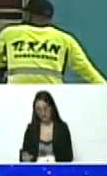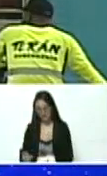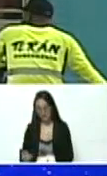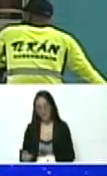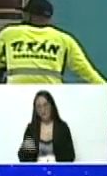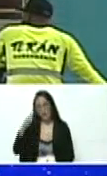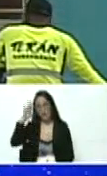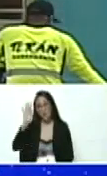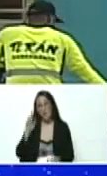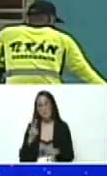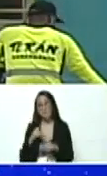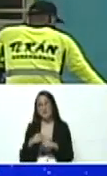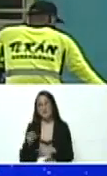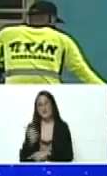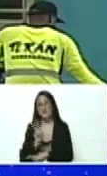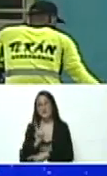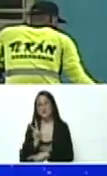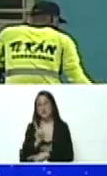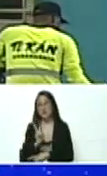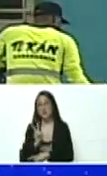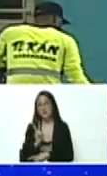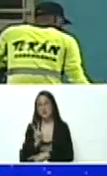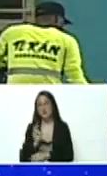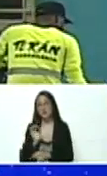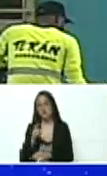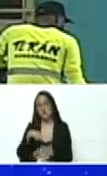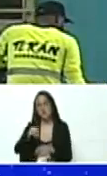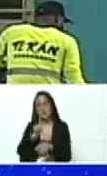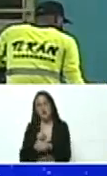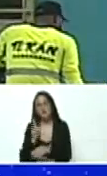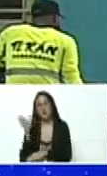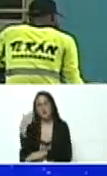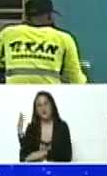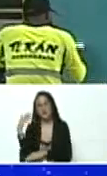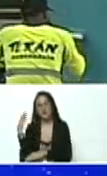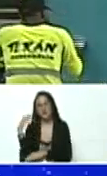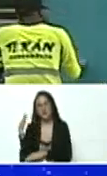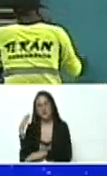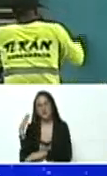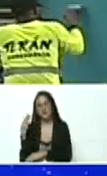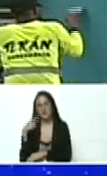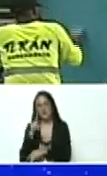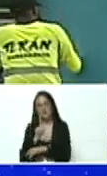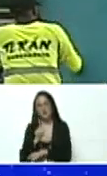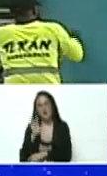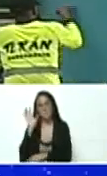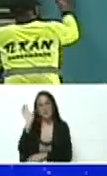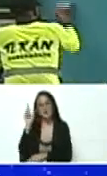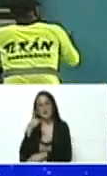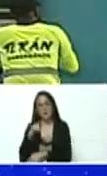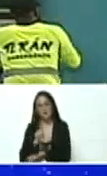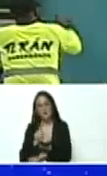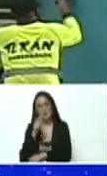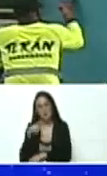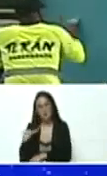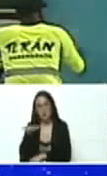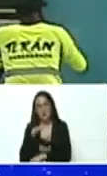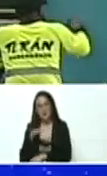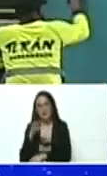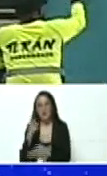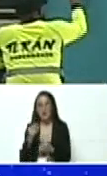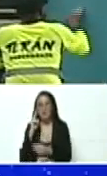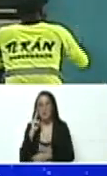Cuba y Venezuela, una sola bandera, una sola patria, un solo pueblo, con